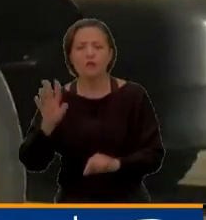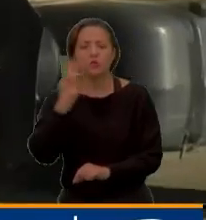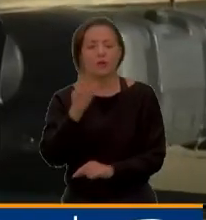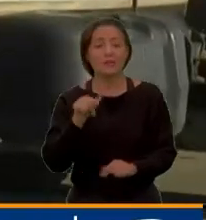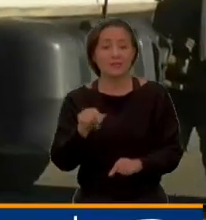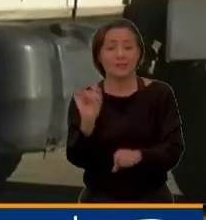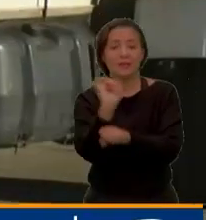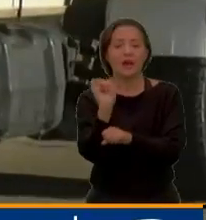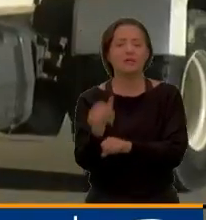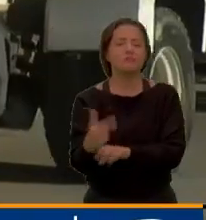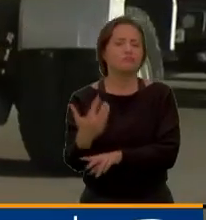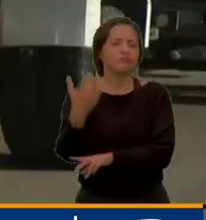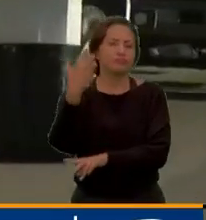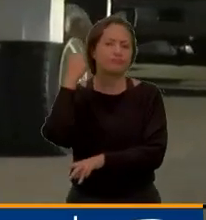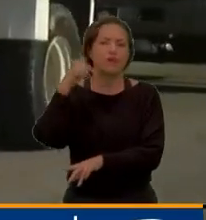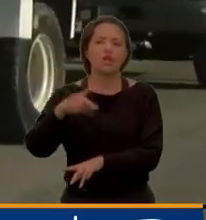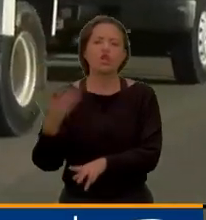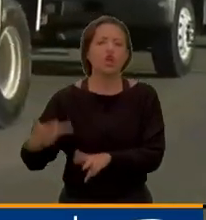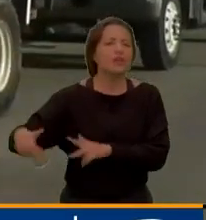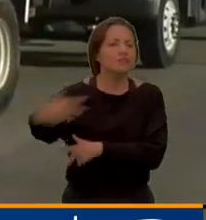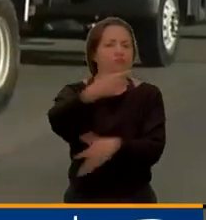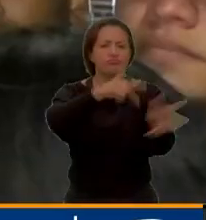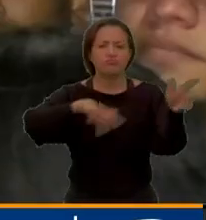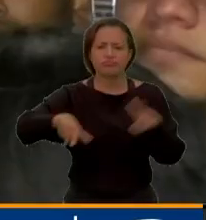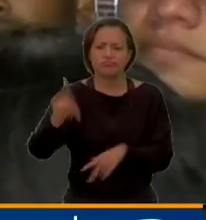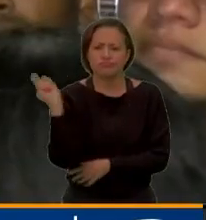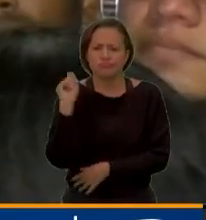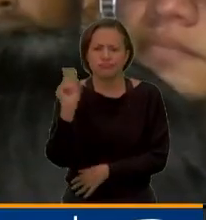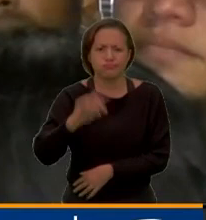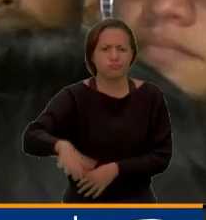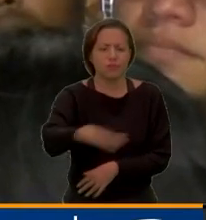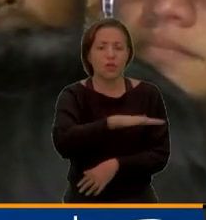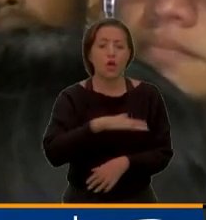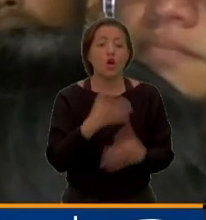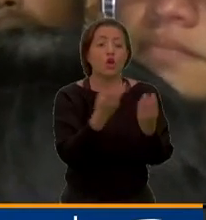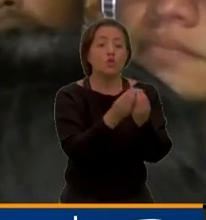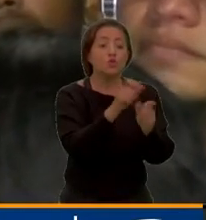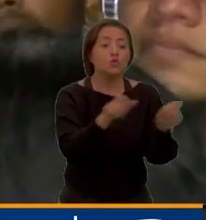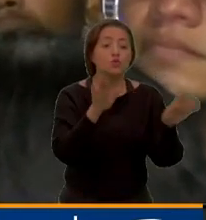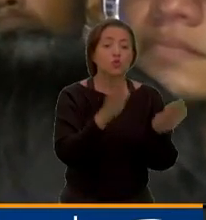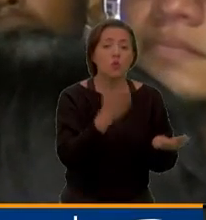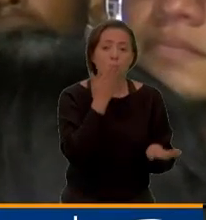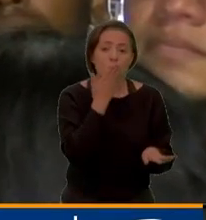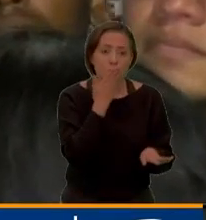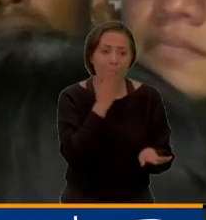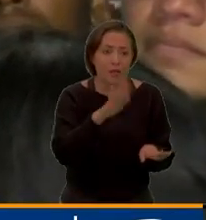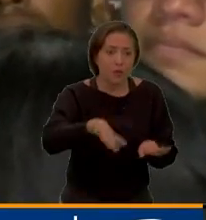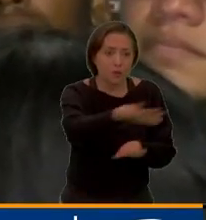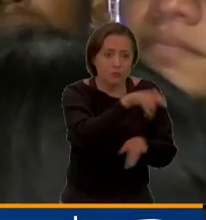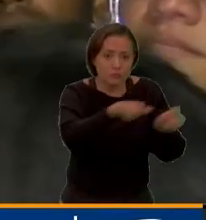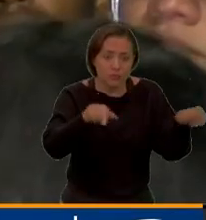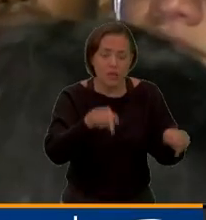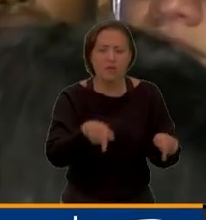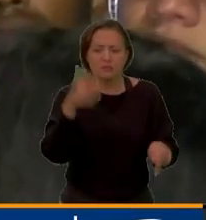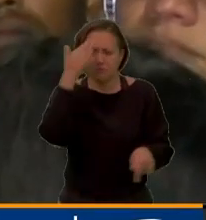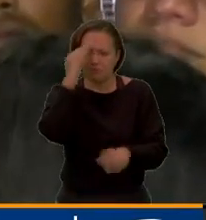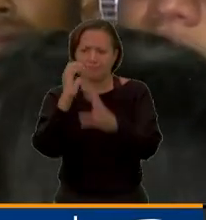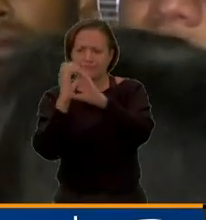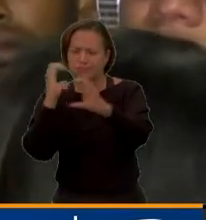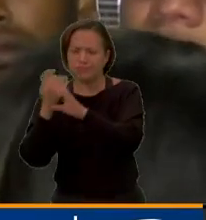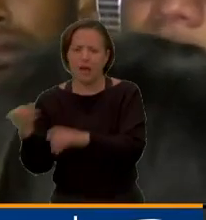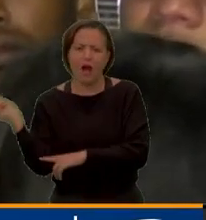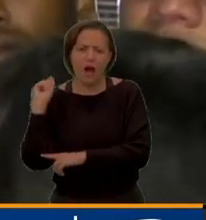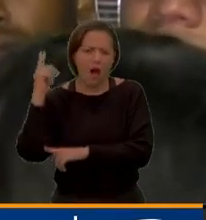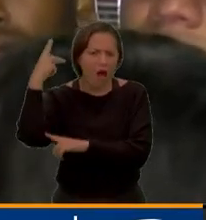vehículos que históricamente han operado en el territorio, en el pueblo guajiro. Y aquí hay unos vehículos que históricamente han trabajado